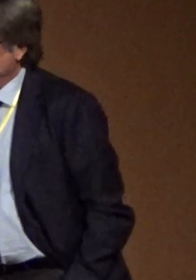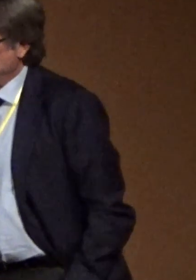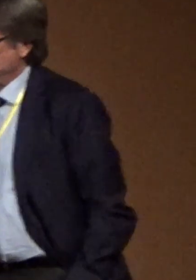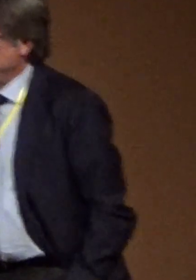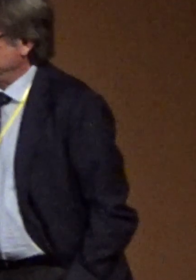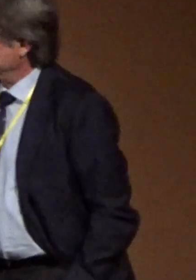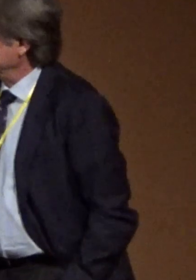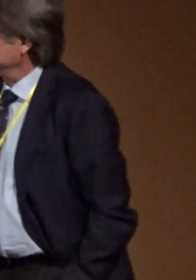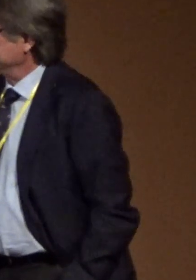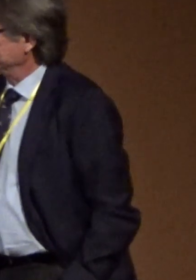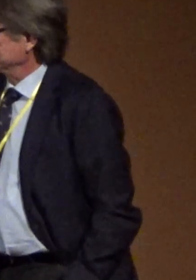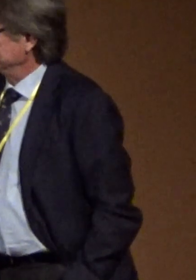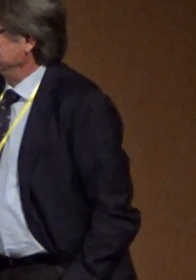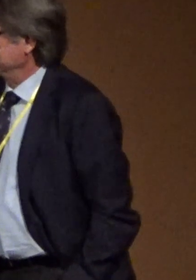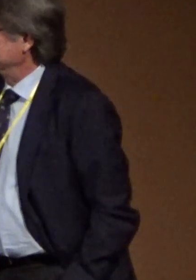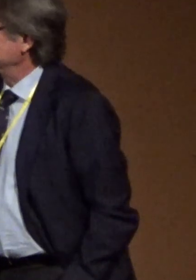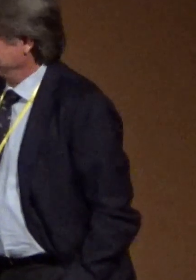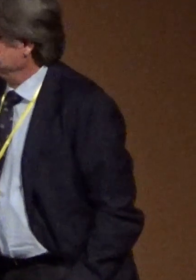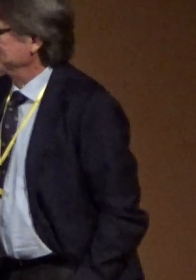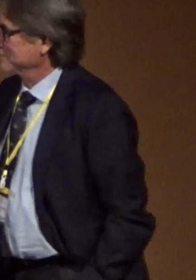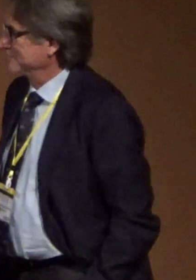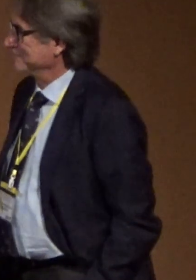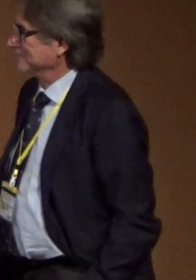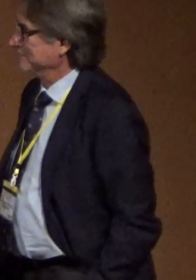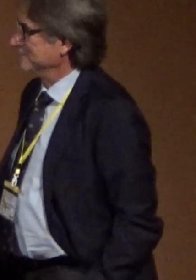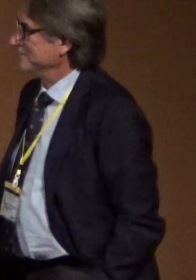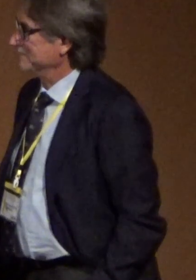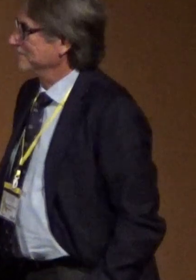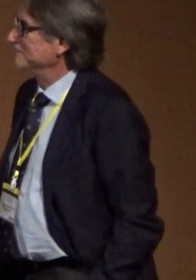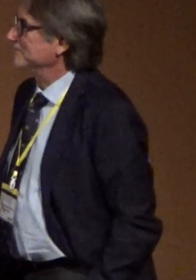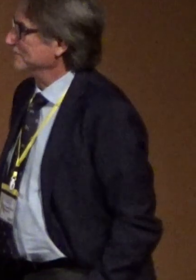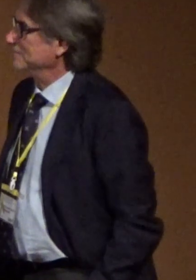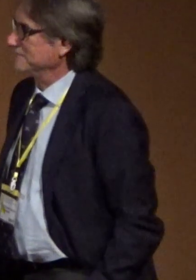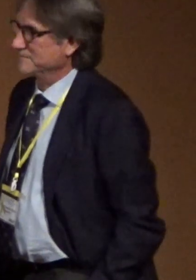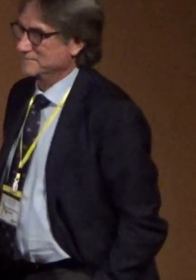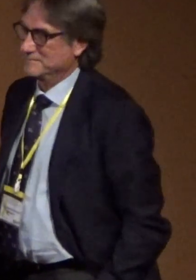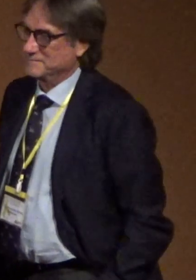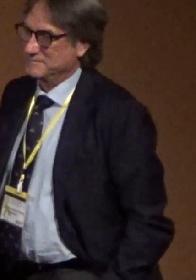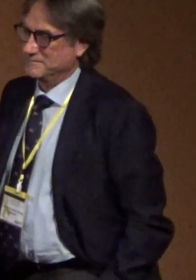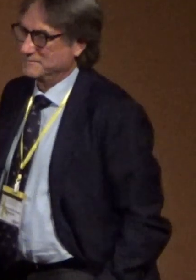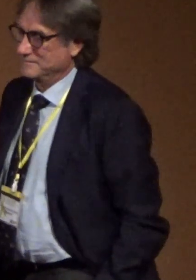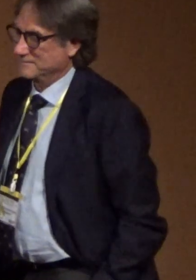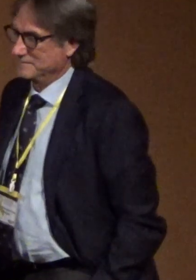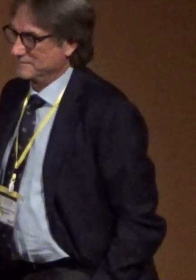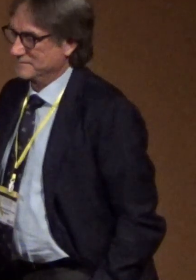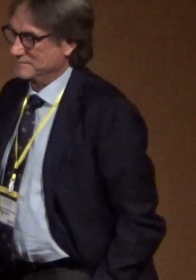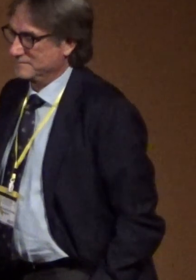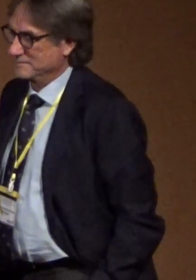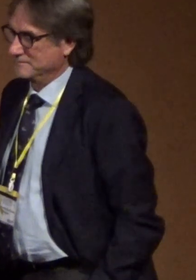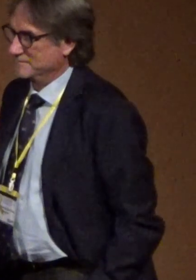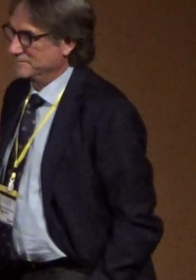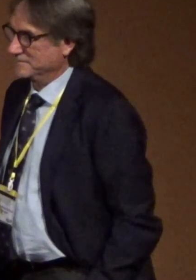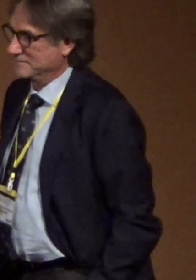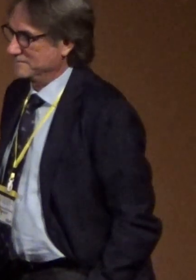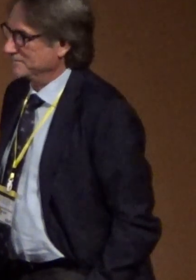una persona que aquí en Valencia ya estuvimos juntos en el primer congreso de la FEADA, que se hizo aquí justamente en Valencia, y